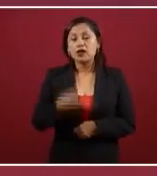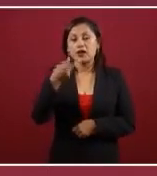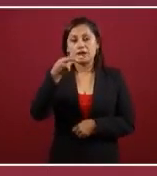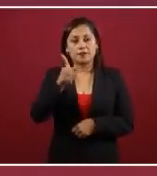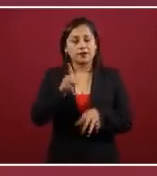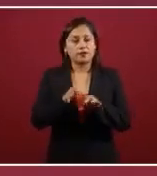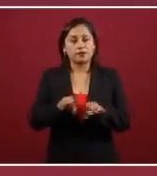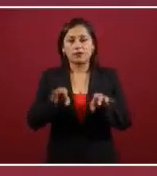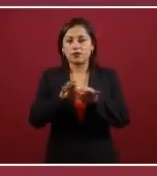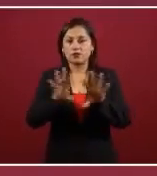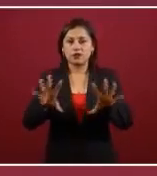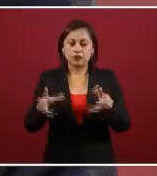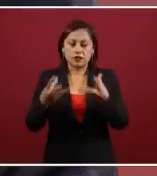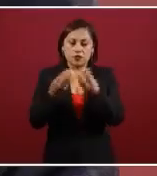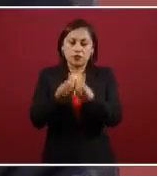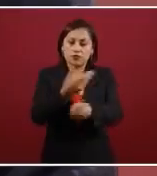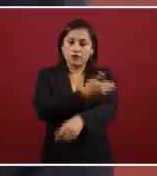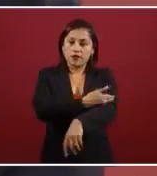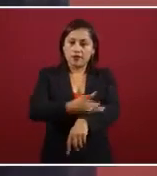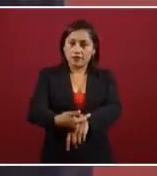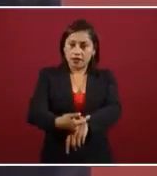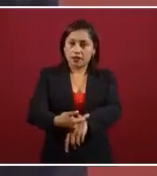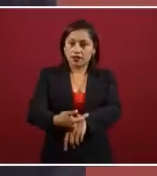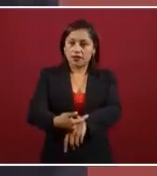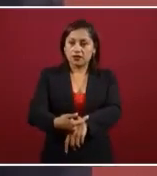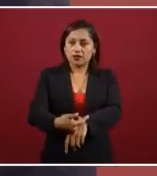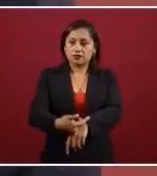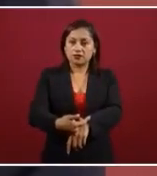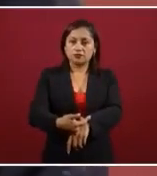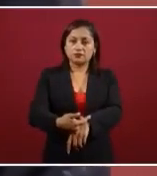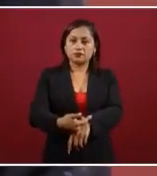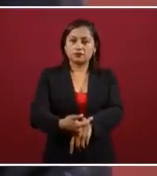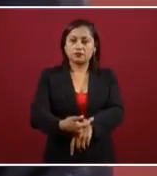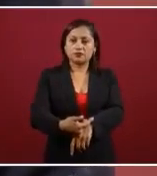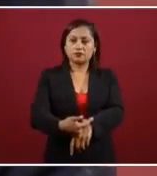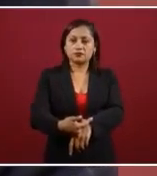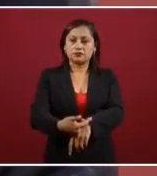familias de jornaleros, ¿sí?, que